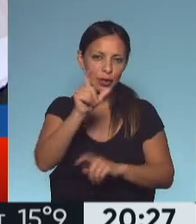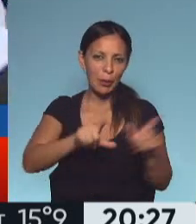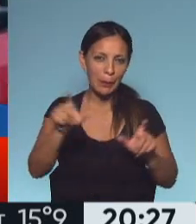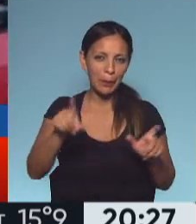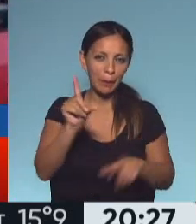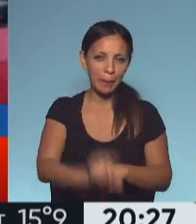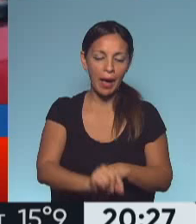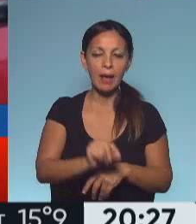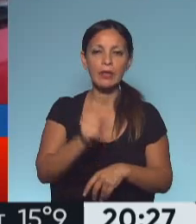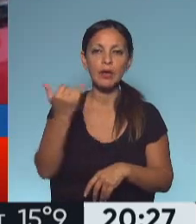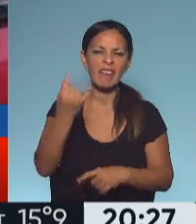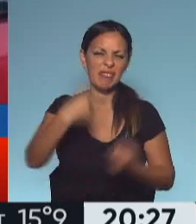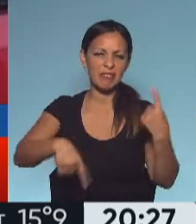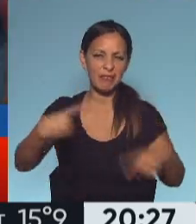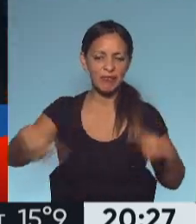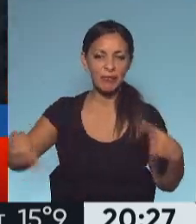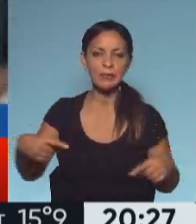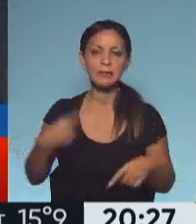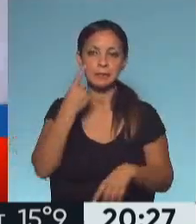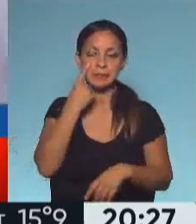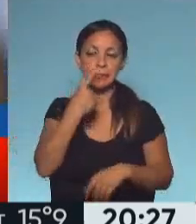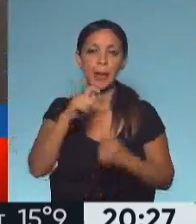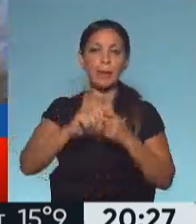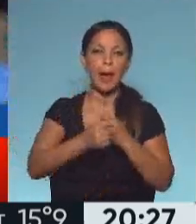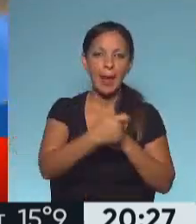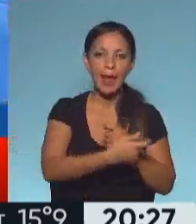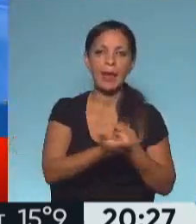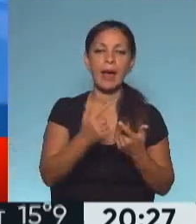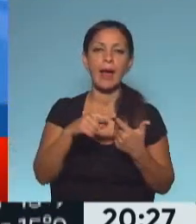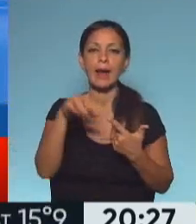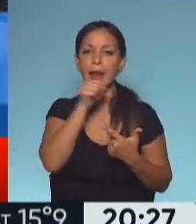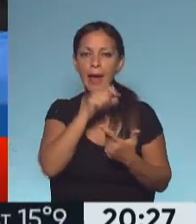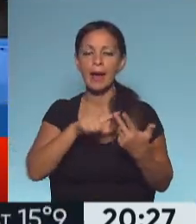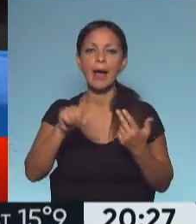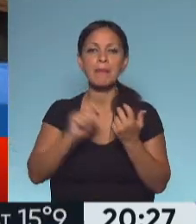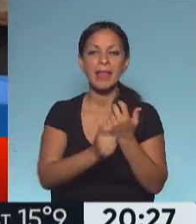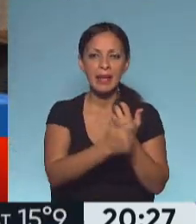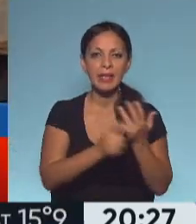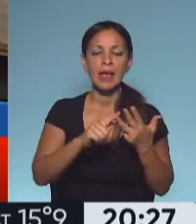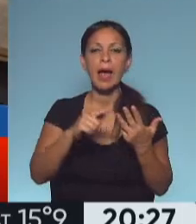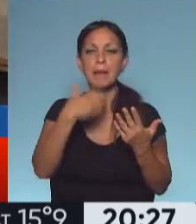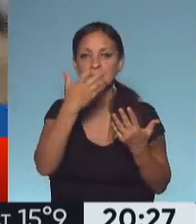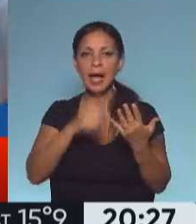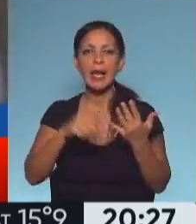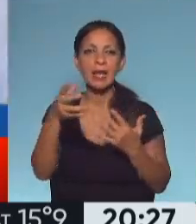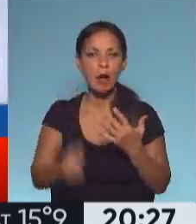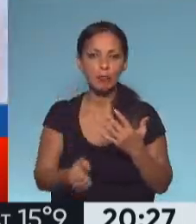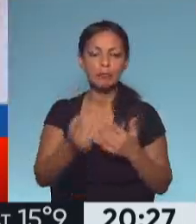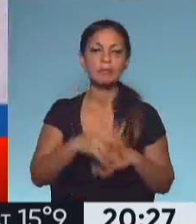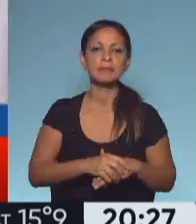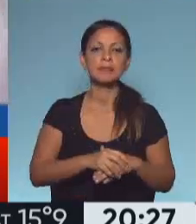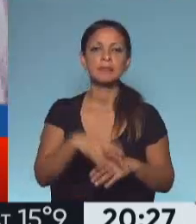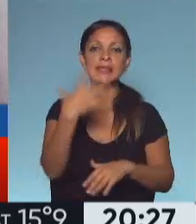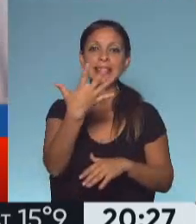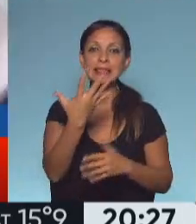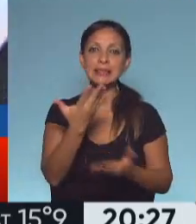Y tenemos diferente variedad. Como ve, aquí tiene banana, naranja, mandarina, manzana y limón. Y tiene 5 kilos